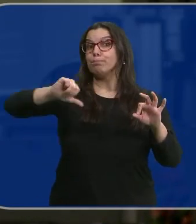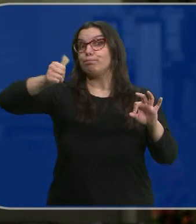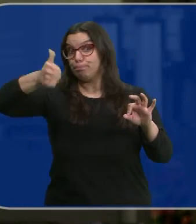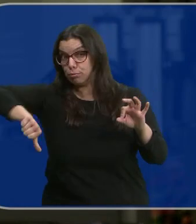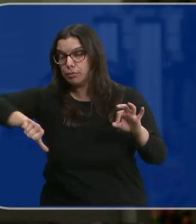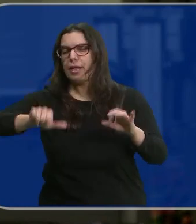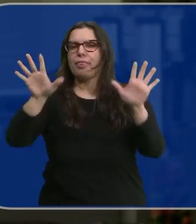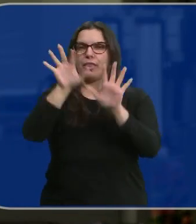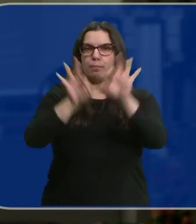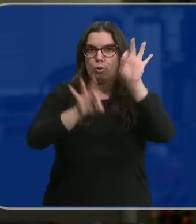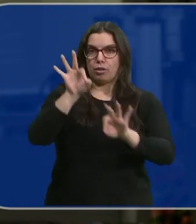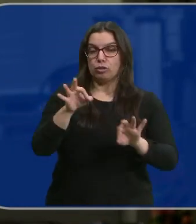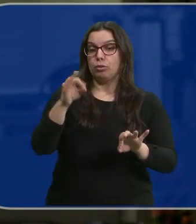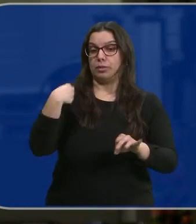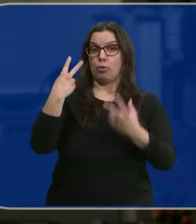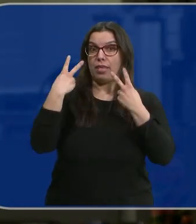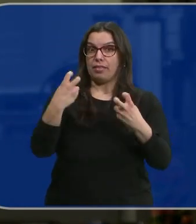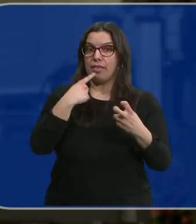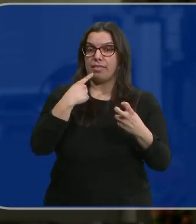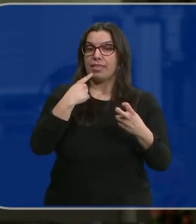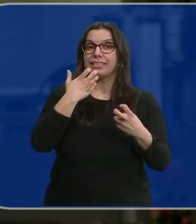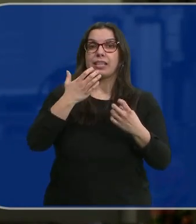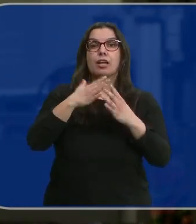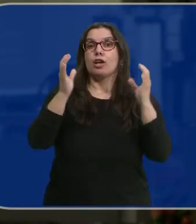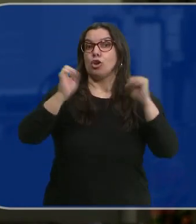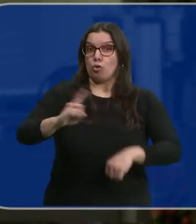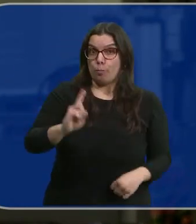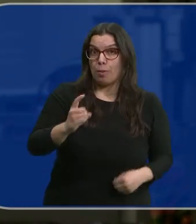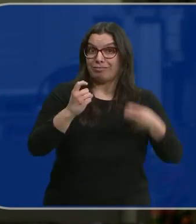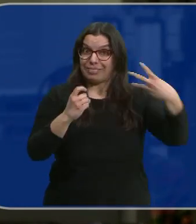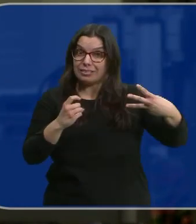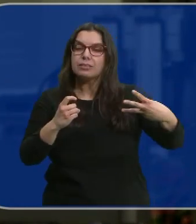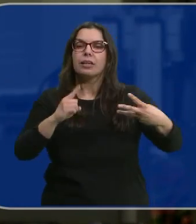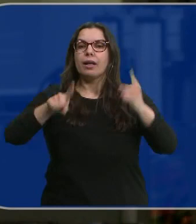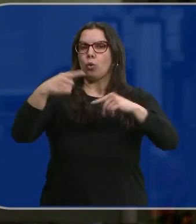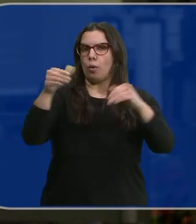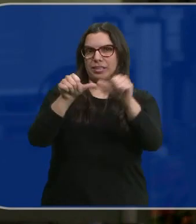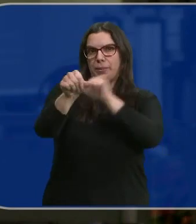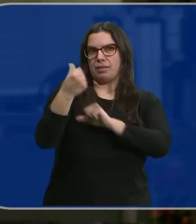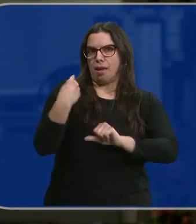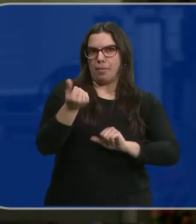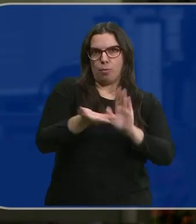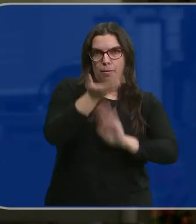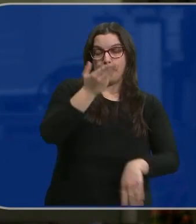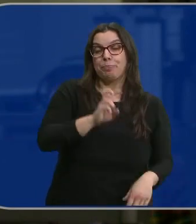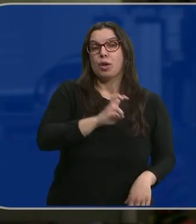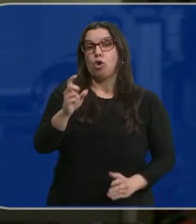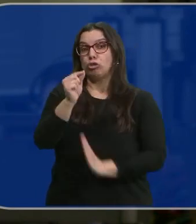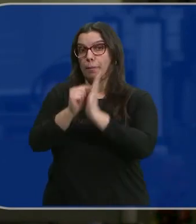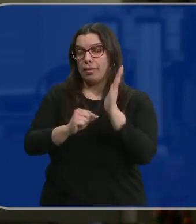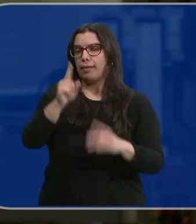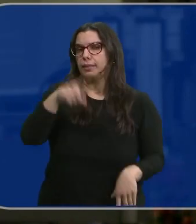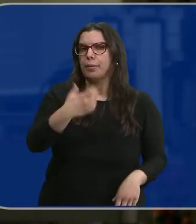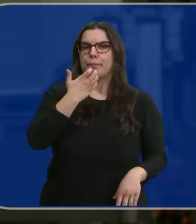subida del IVA entraría en vigor ya este mismo jueves si no se aprueban esos 3 decretos y también afectaría a otras medidas que hasta ahora estaban en vigor